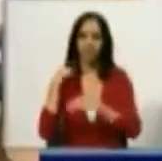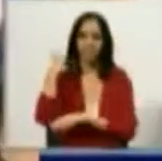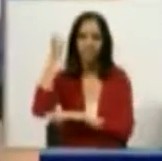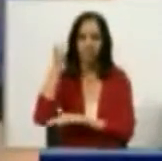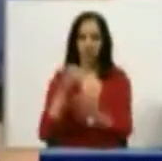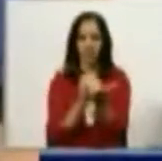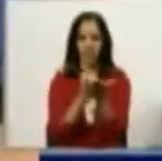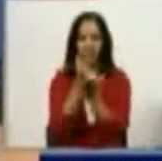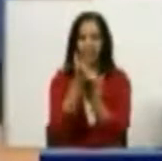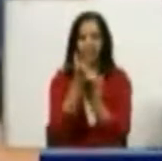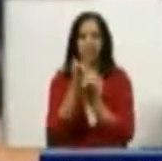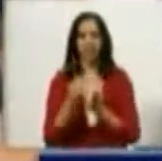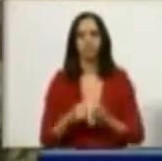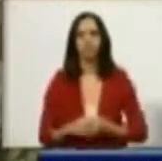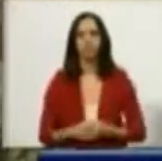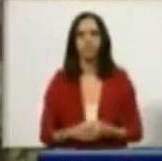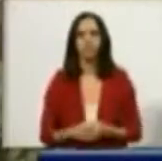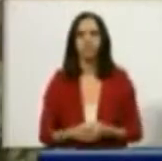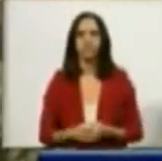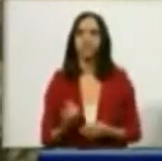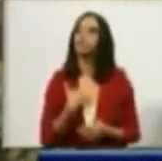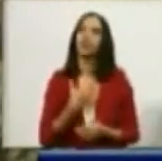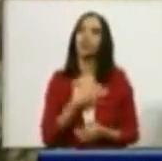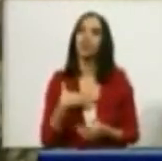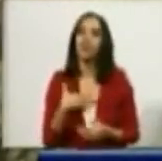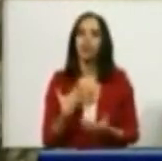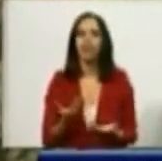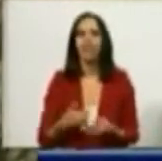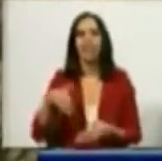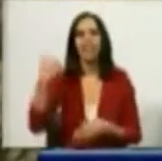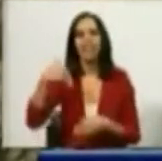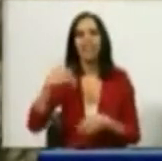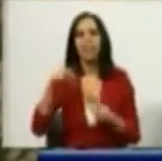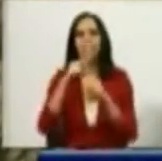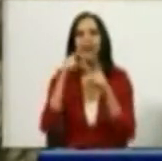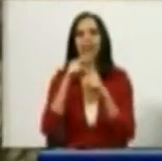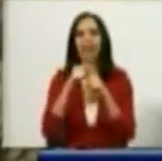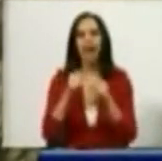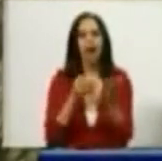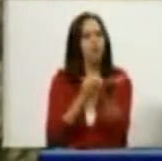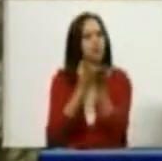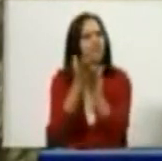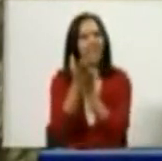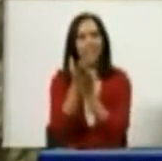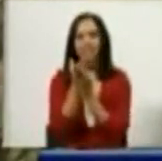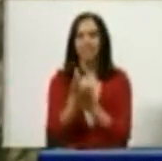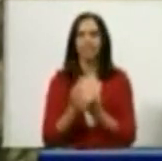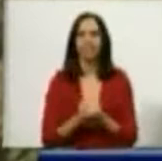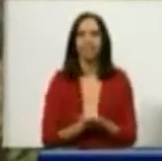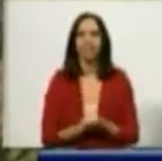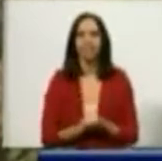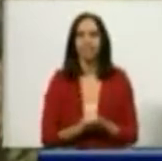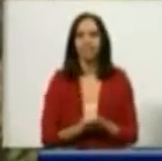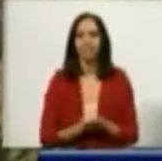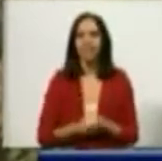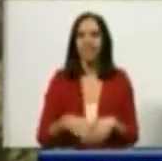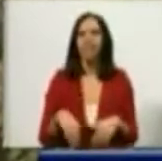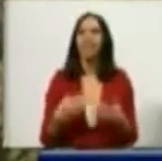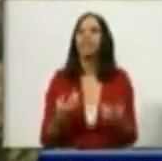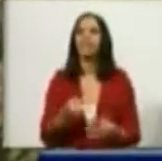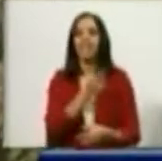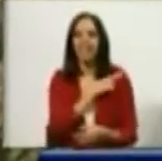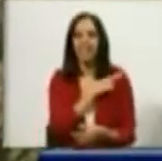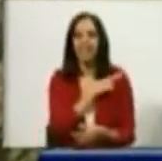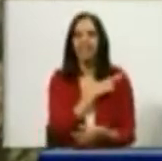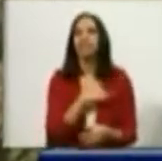es Yo quiero darle el derecho de palabra a un Leal entre los leales que es el general en